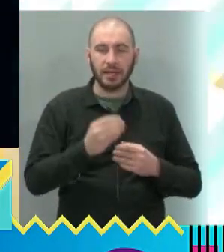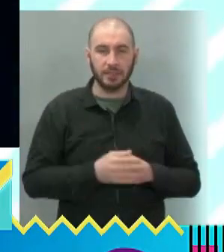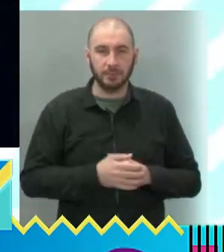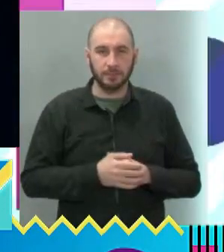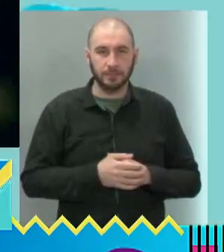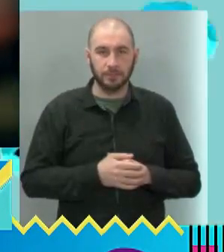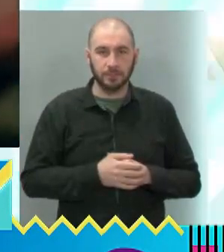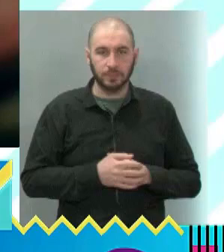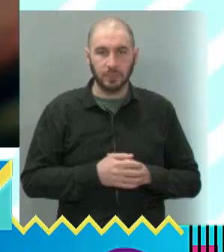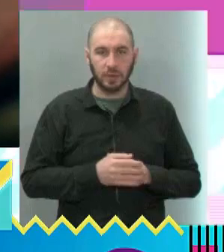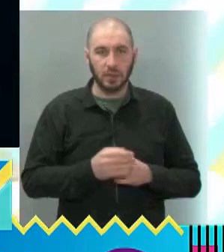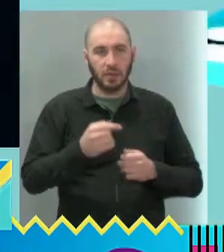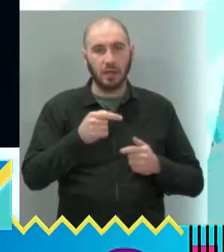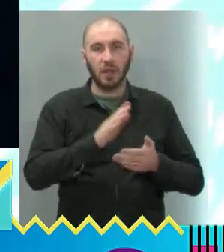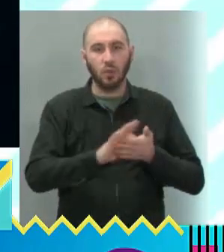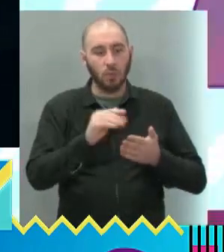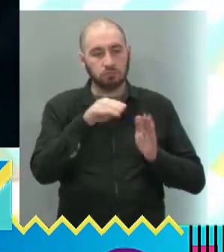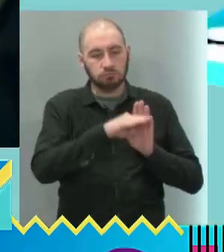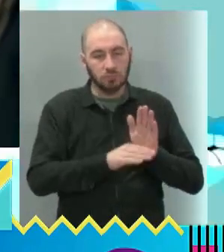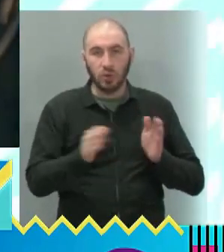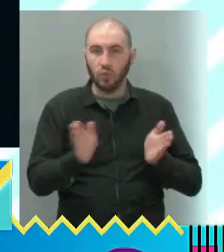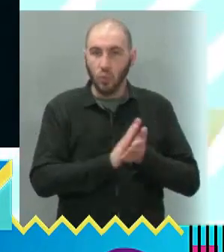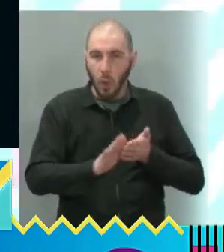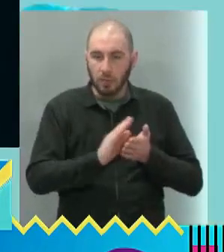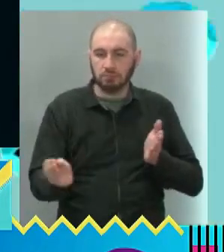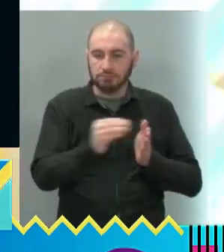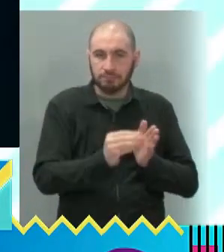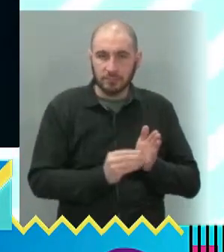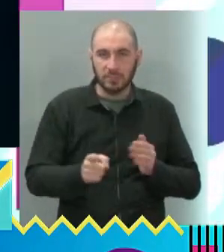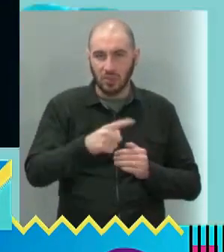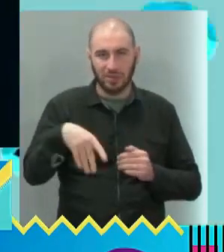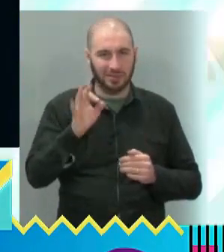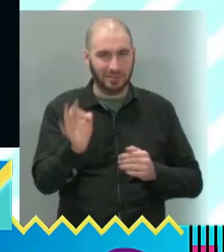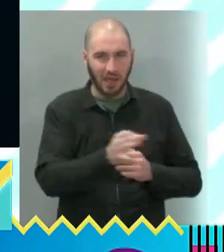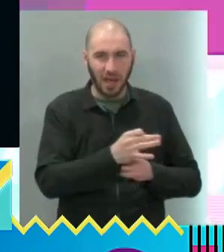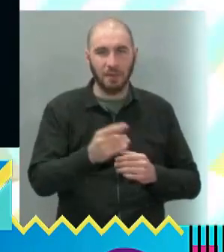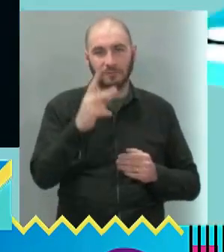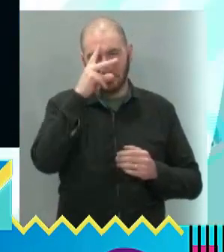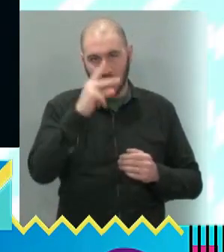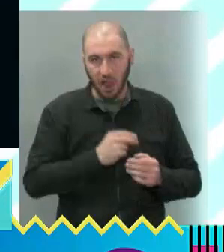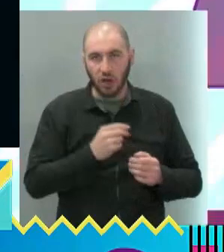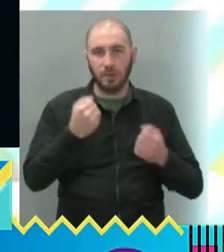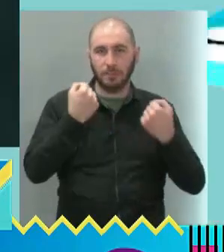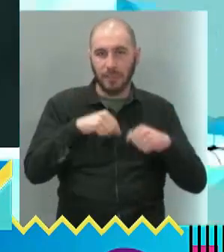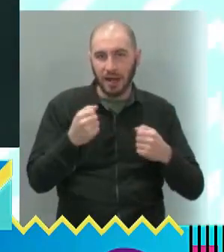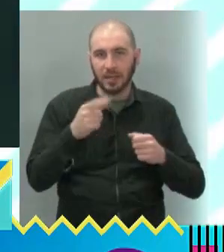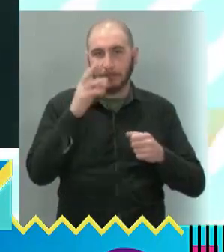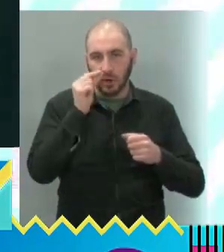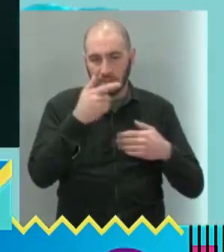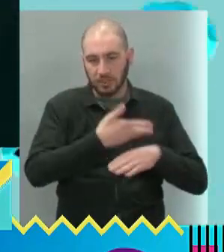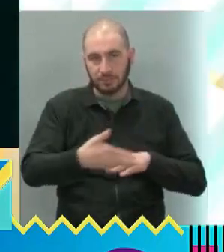incorporar todos estos nuevos principios, todos estos nuevos imaginarios, estos nuevos valores, estas nuevas prácticas